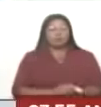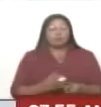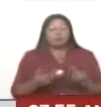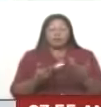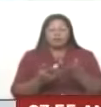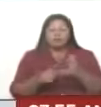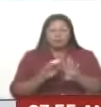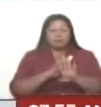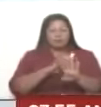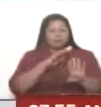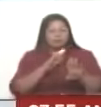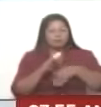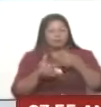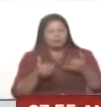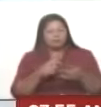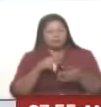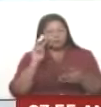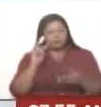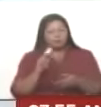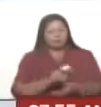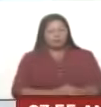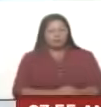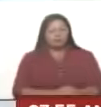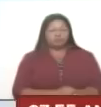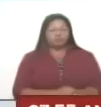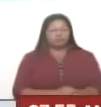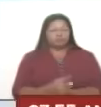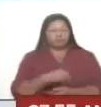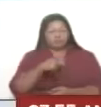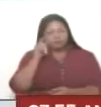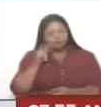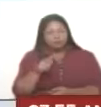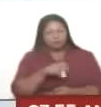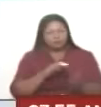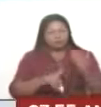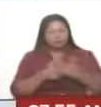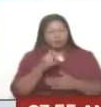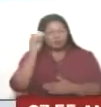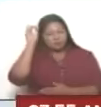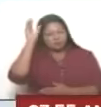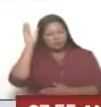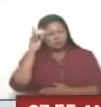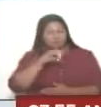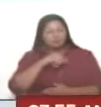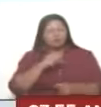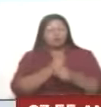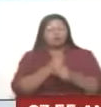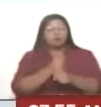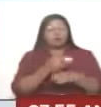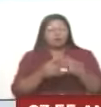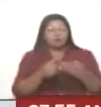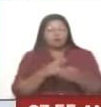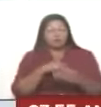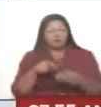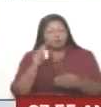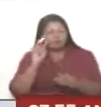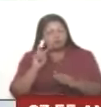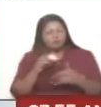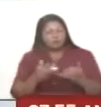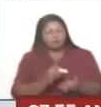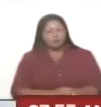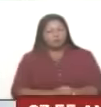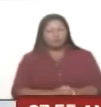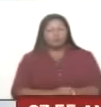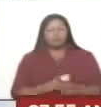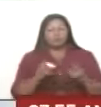mayor independencia y sobre todo al pueblo mayor capacidad para buenos empleos, mayores ingresos, etcétera. Y la otra muy importante, la de